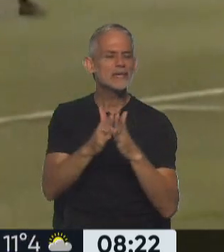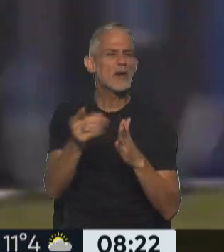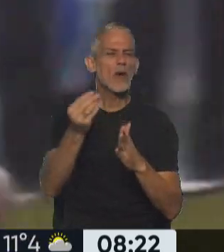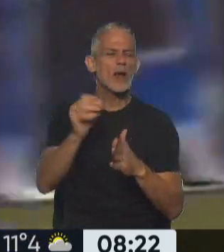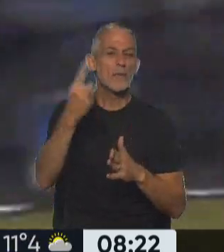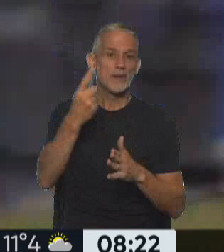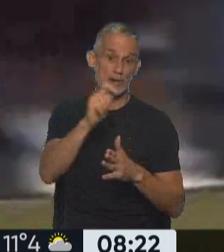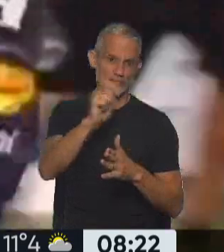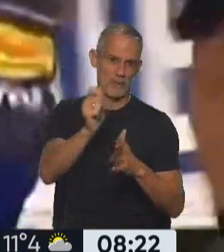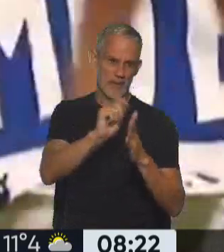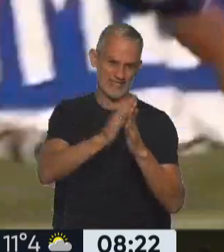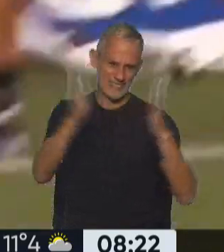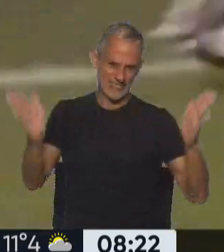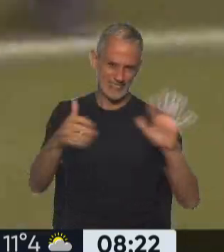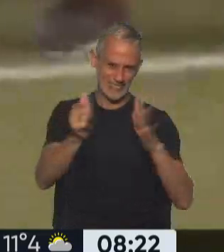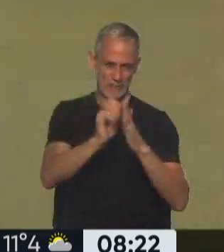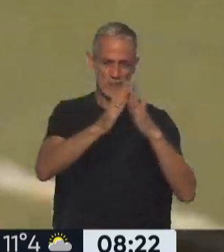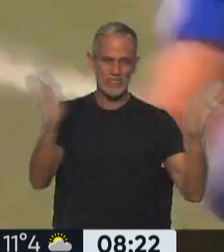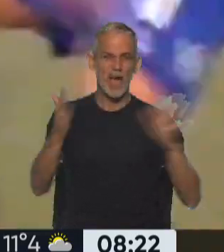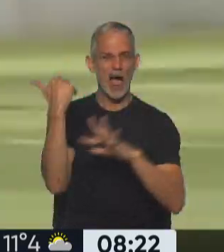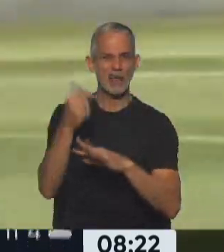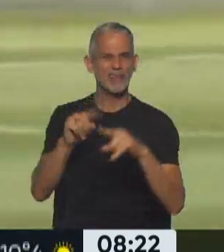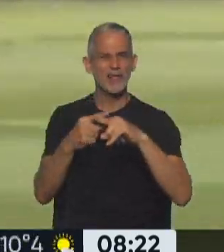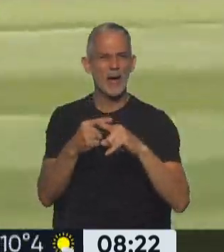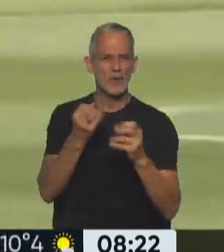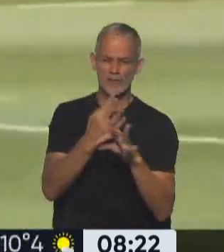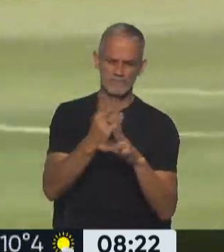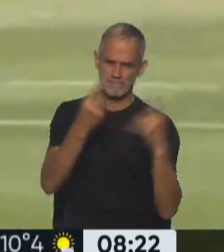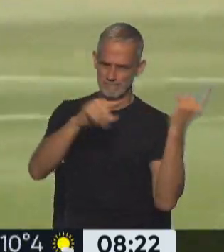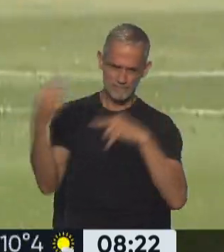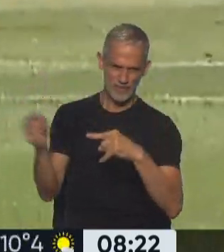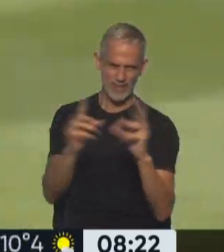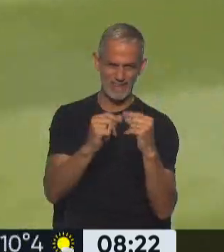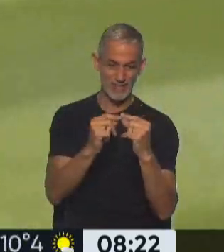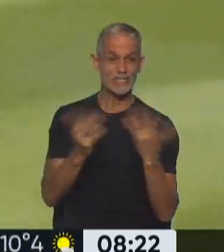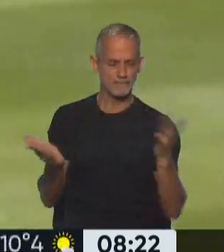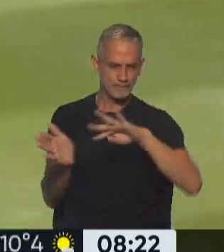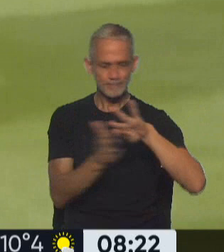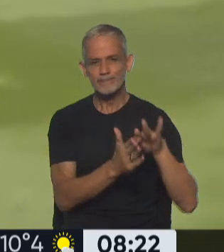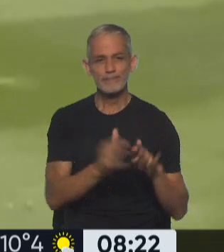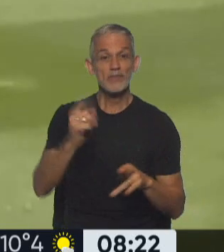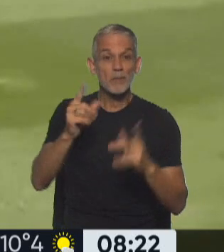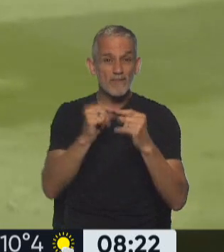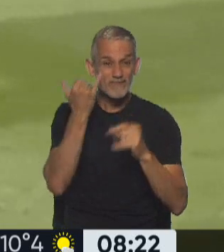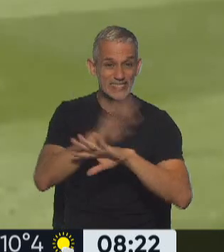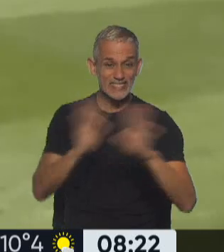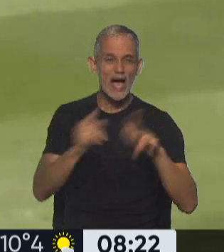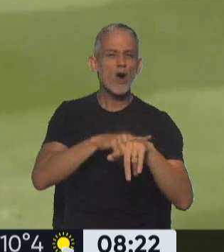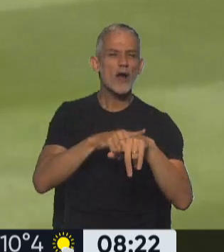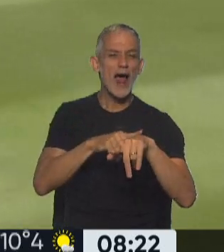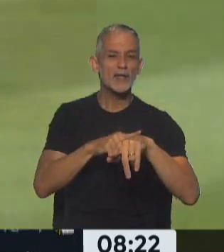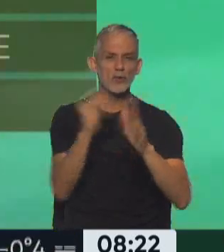el primer semestre del año, cuando antes comenzaba la Liga Profesional. Vamos de paso a esta primera fecha, porque ya están los